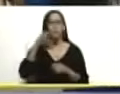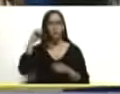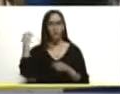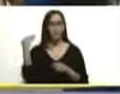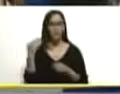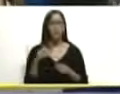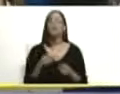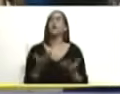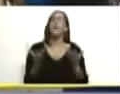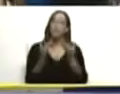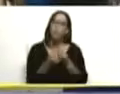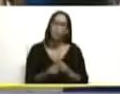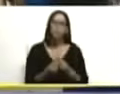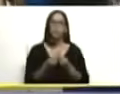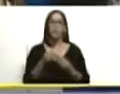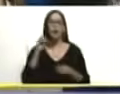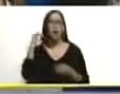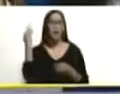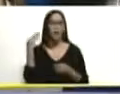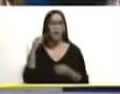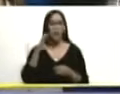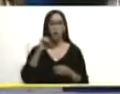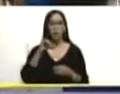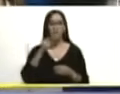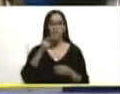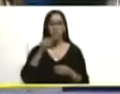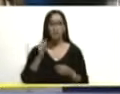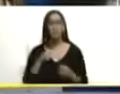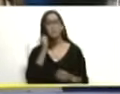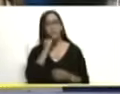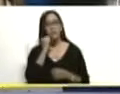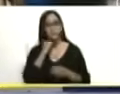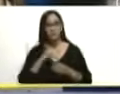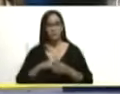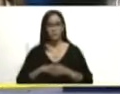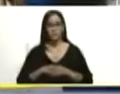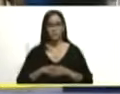la conspiración de la oligarquía de la Cosiata de Valencia,